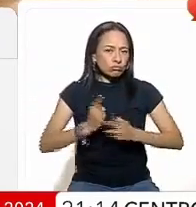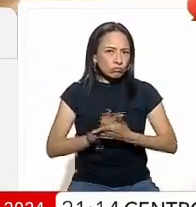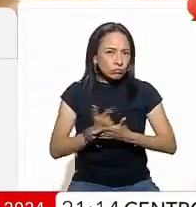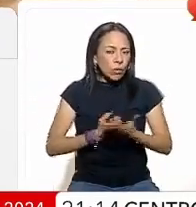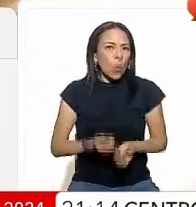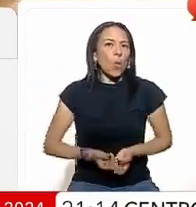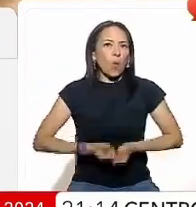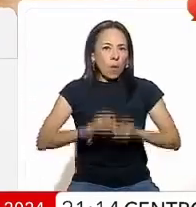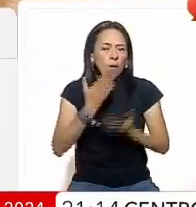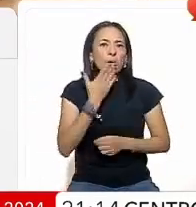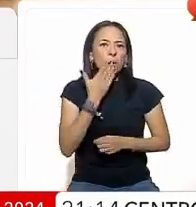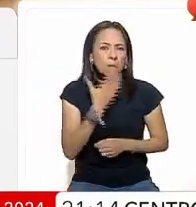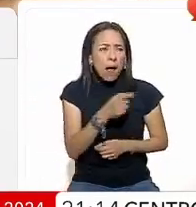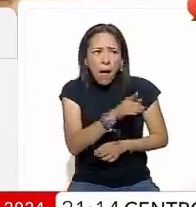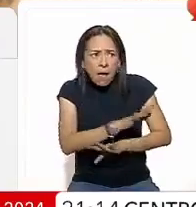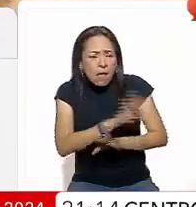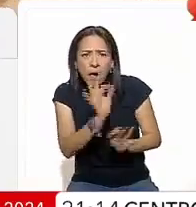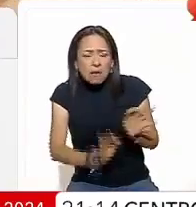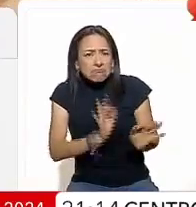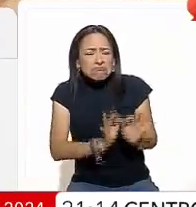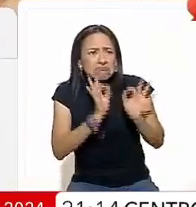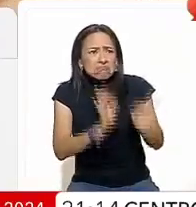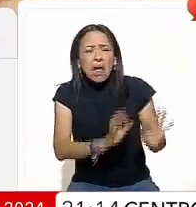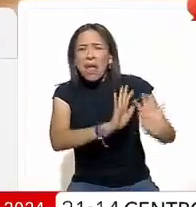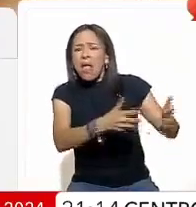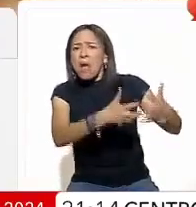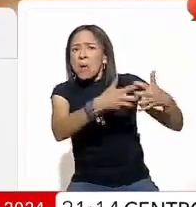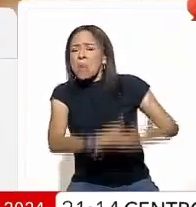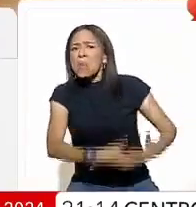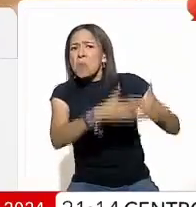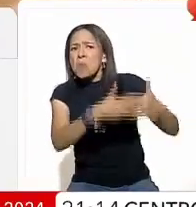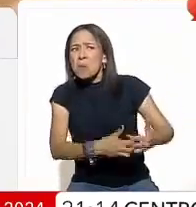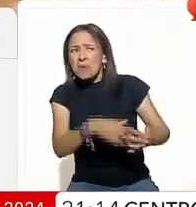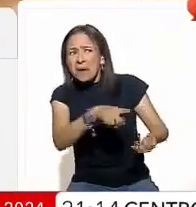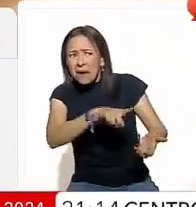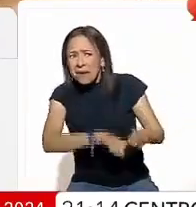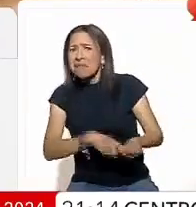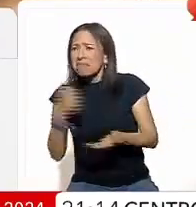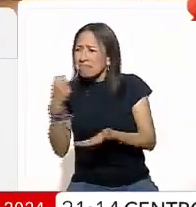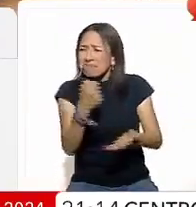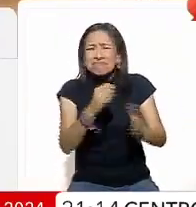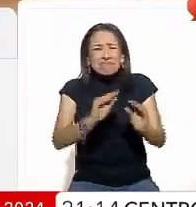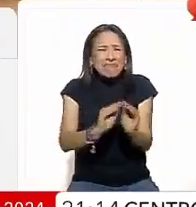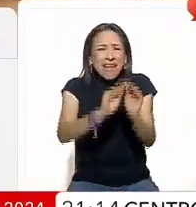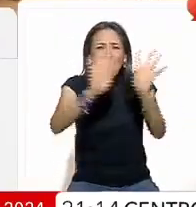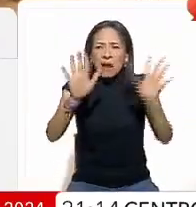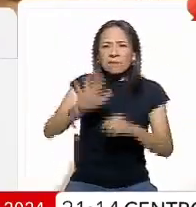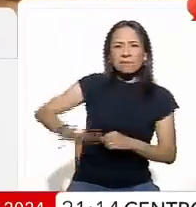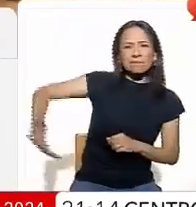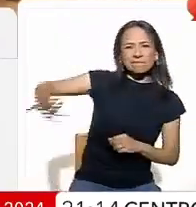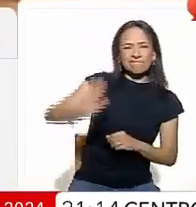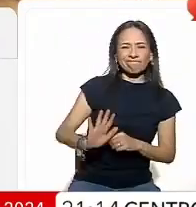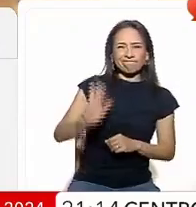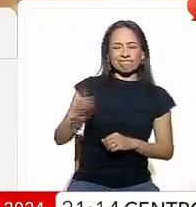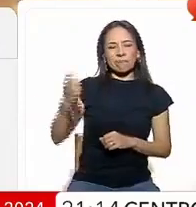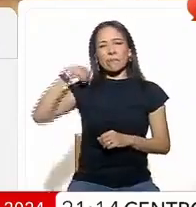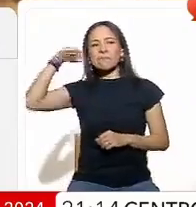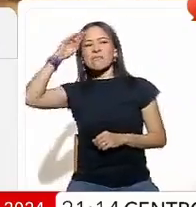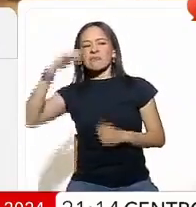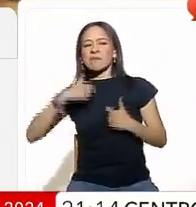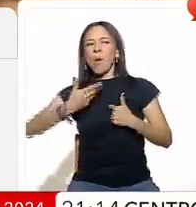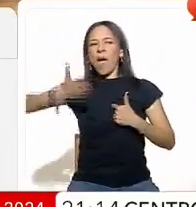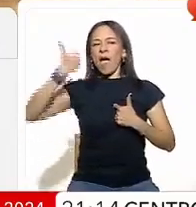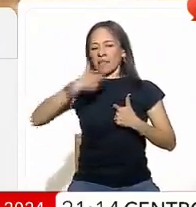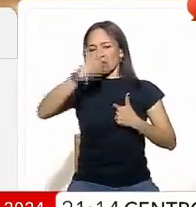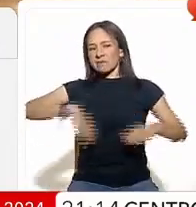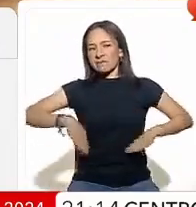ahí está funcionando, ahí está el dinero. Entonces, como el león piensa que todos son de su condición, trataron de